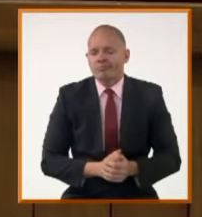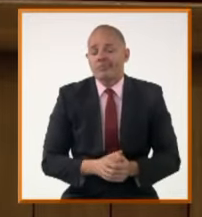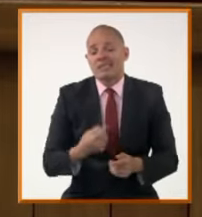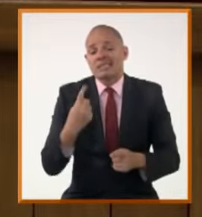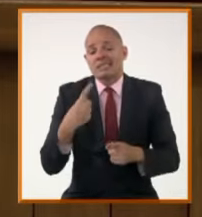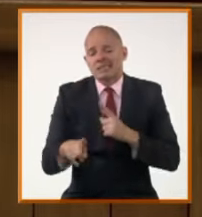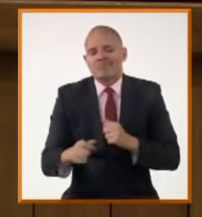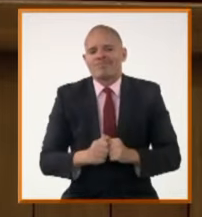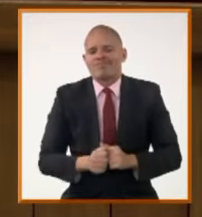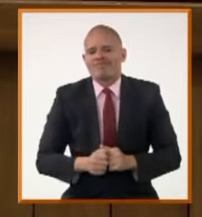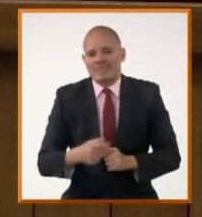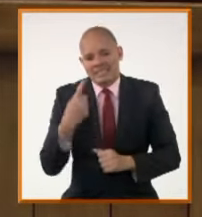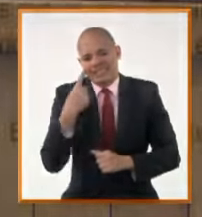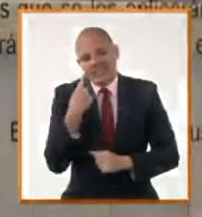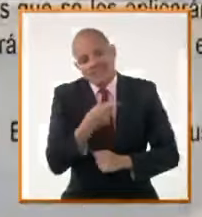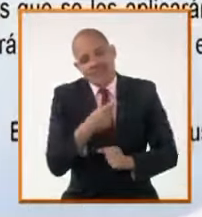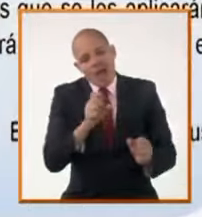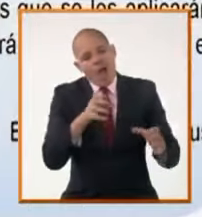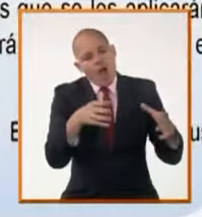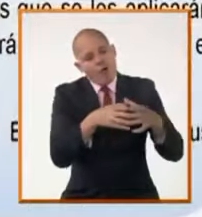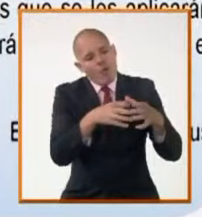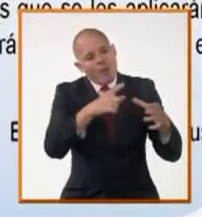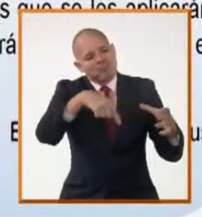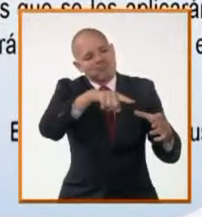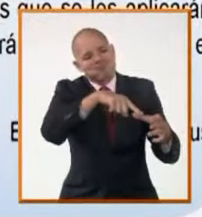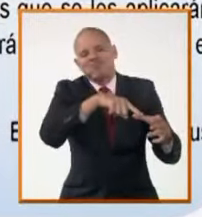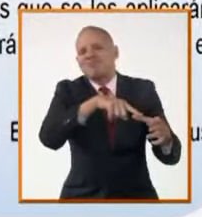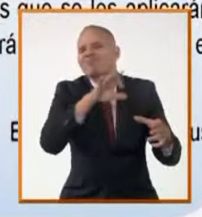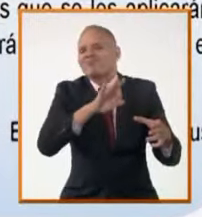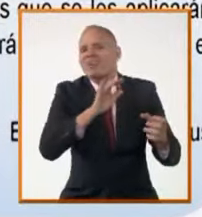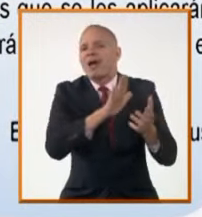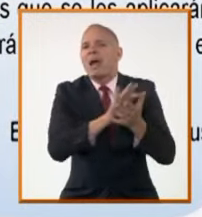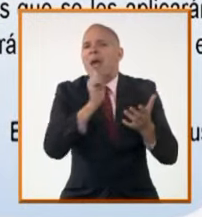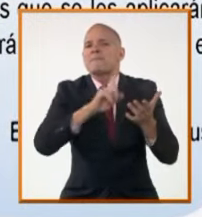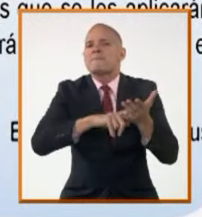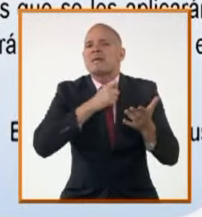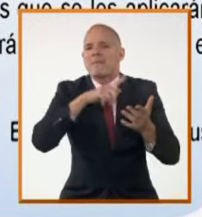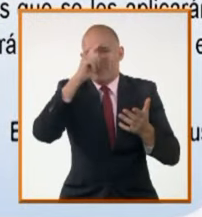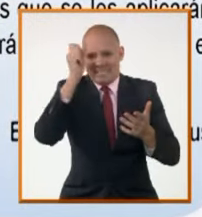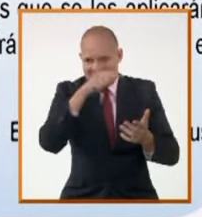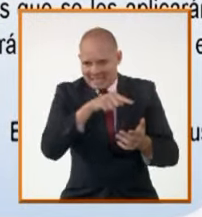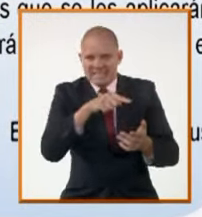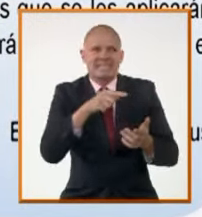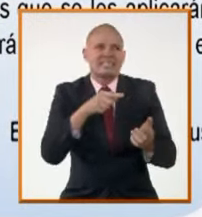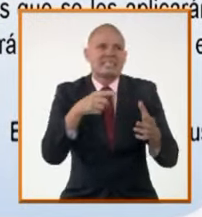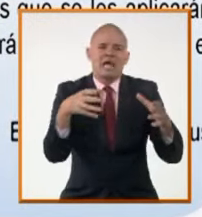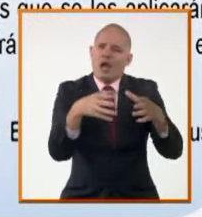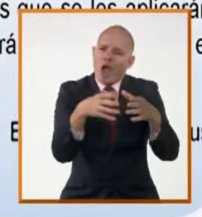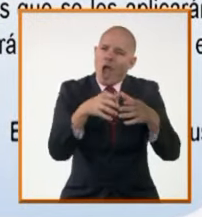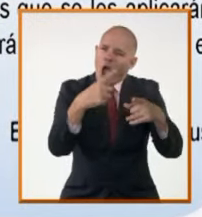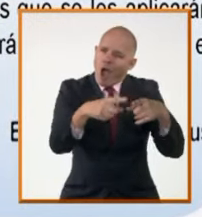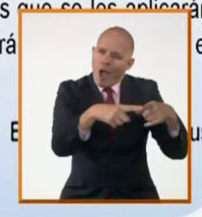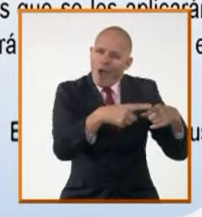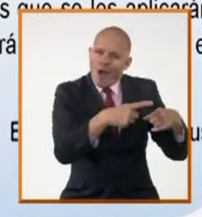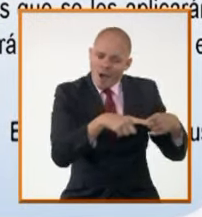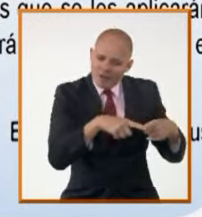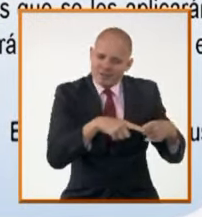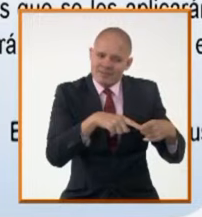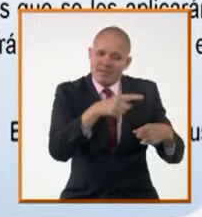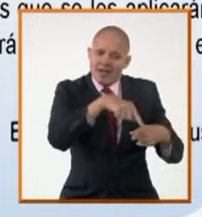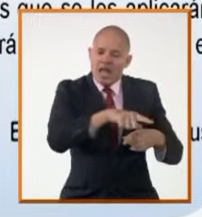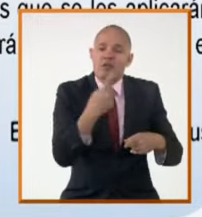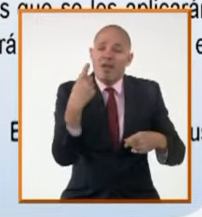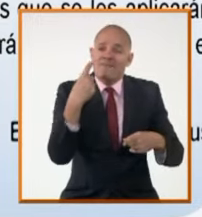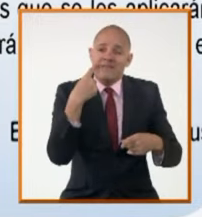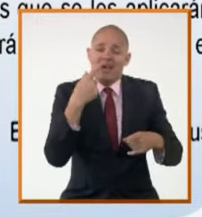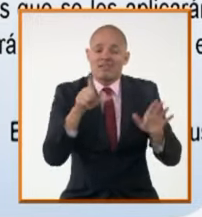formas de gestión no estatal realicen sus importaciones con pagos desde el país, desde el sistema